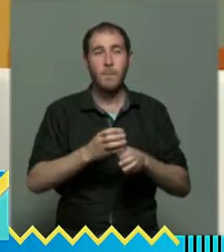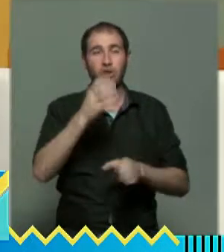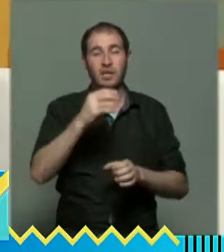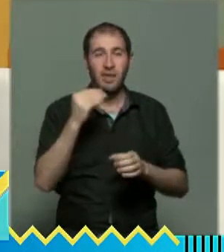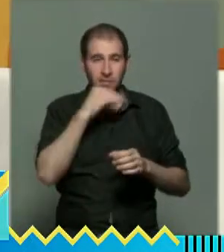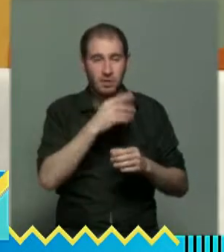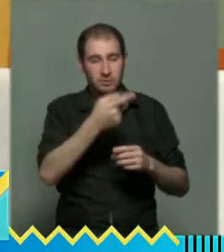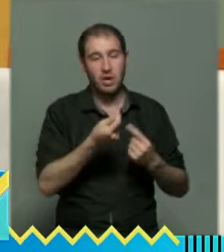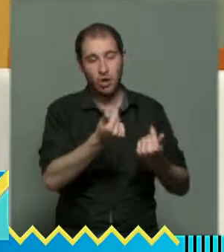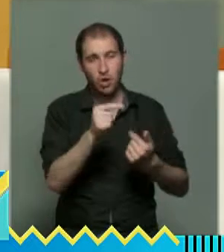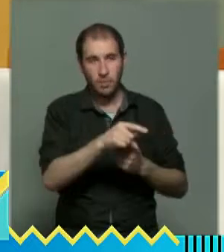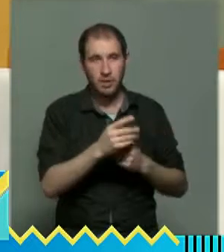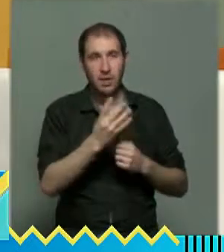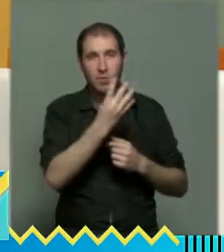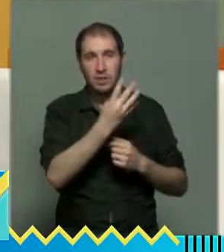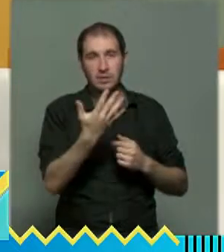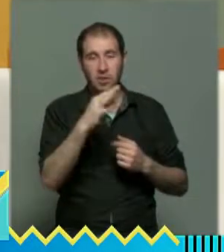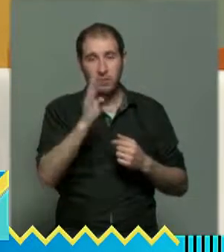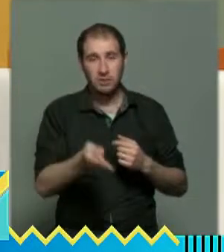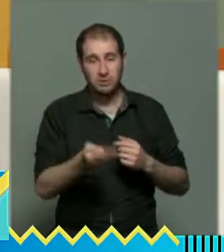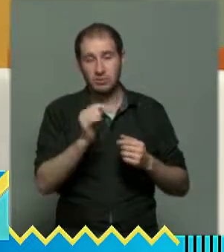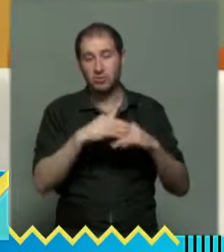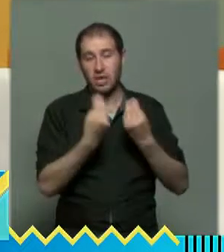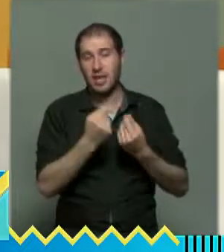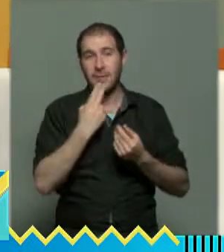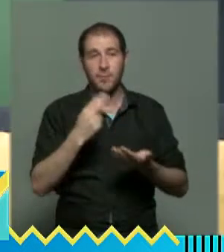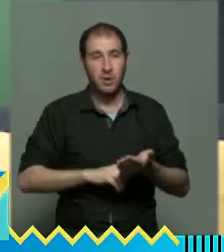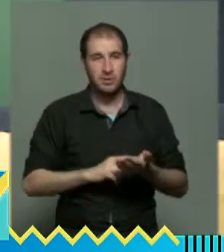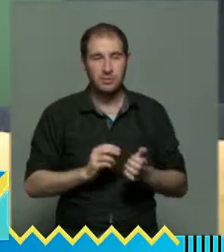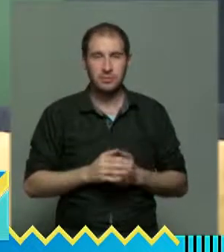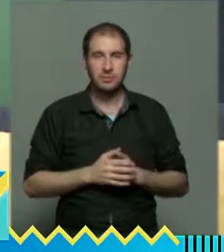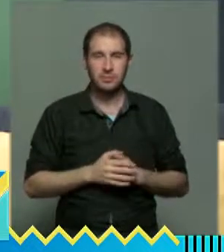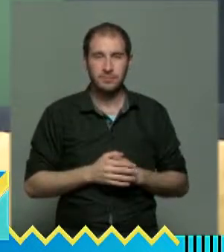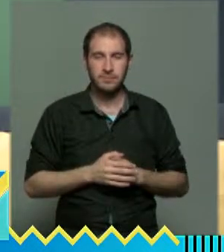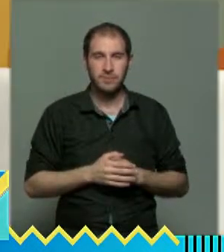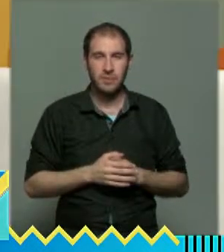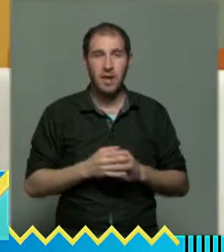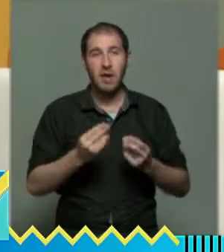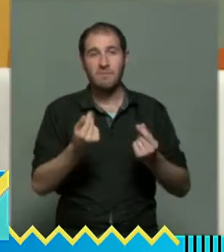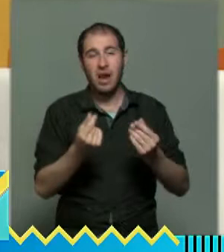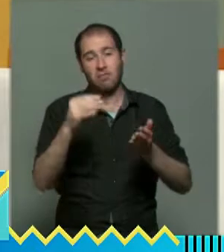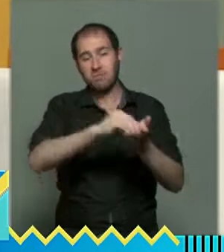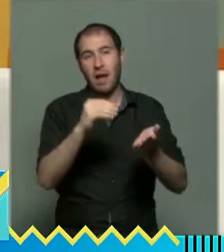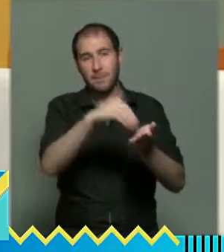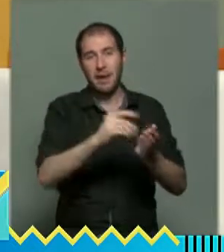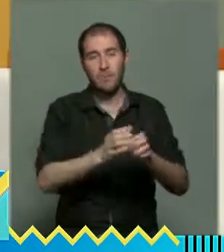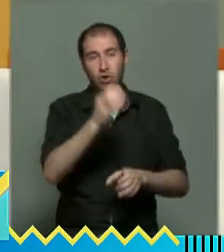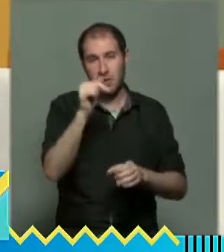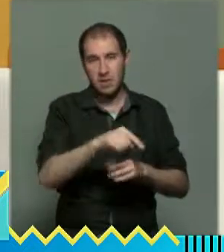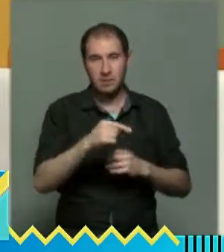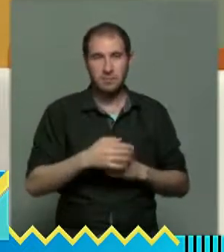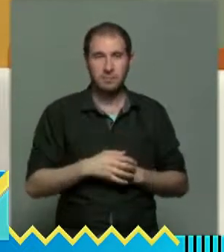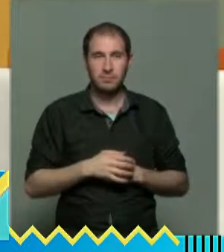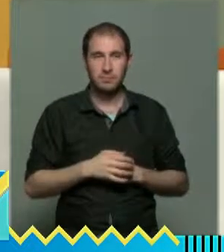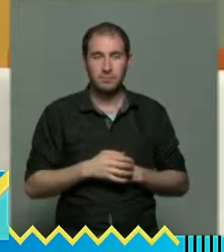que llega al consumidor, el 45% son impuestos. Claro. O sea, con todo el valor agregado que esa botella ha tenido,